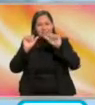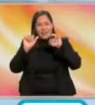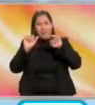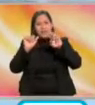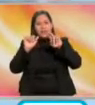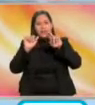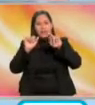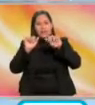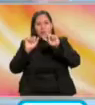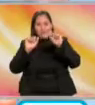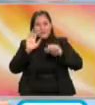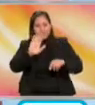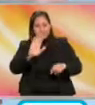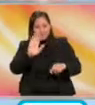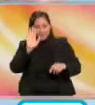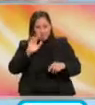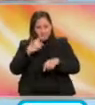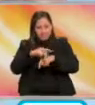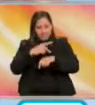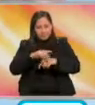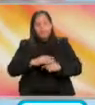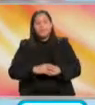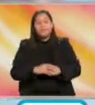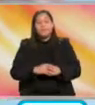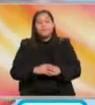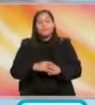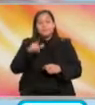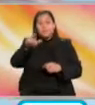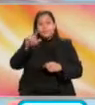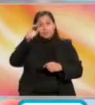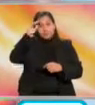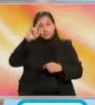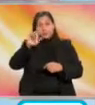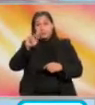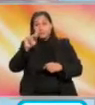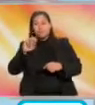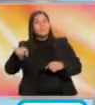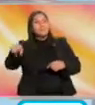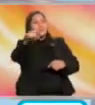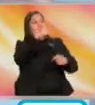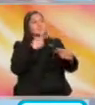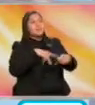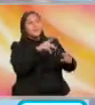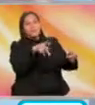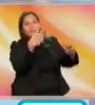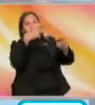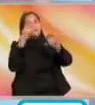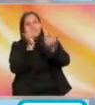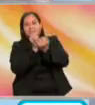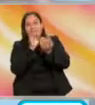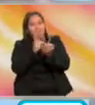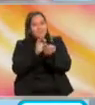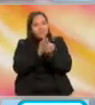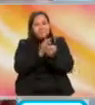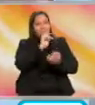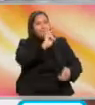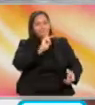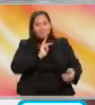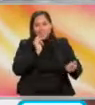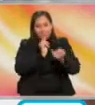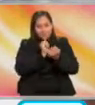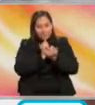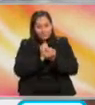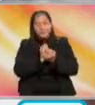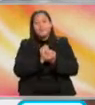Las amenazas, pues ahorita para Don Lupe lo más fuerte es la competencia que tiene. Claro, porque es mucha además. Claro. Ustedes